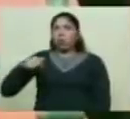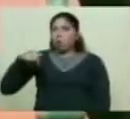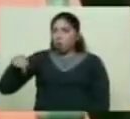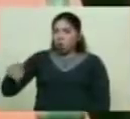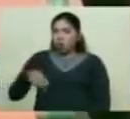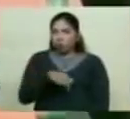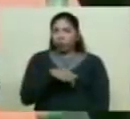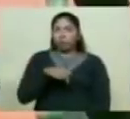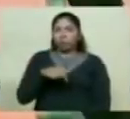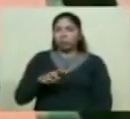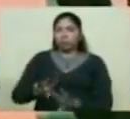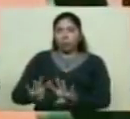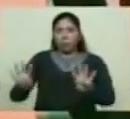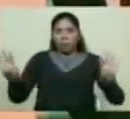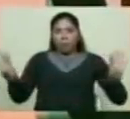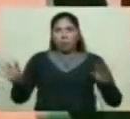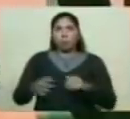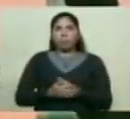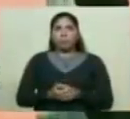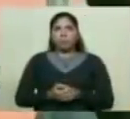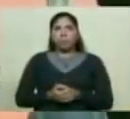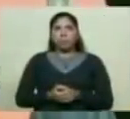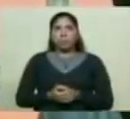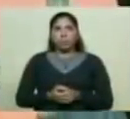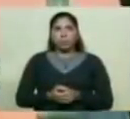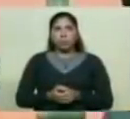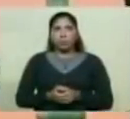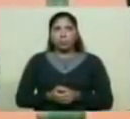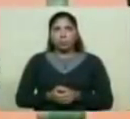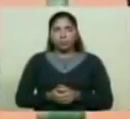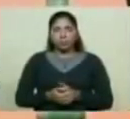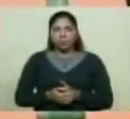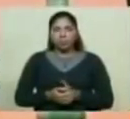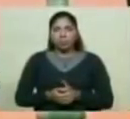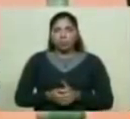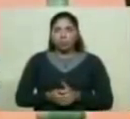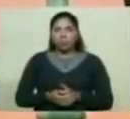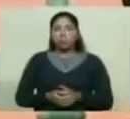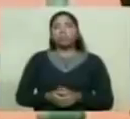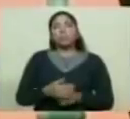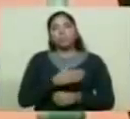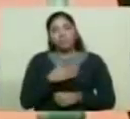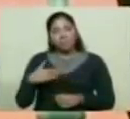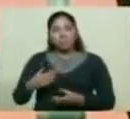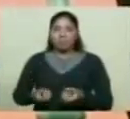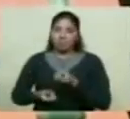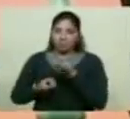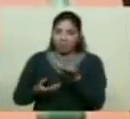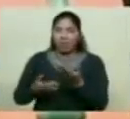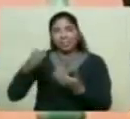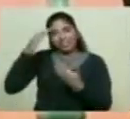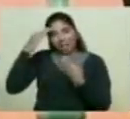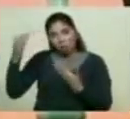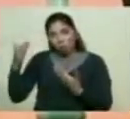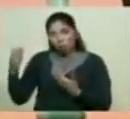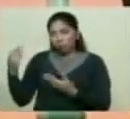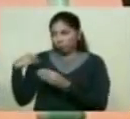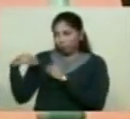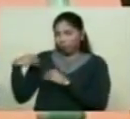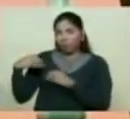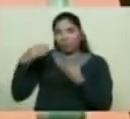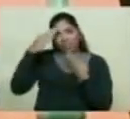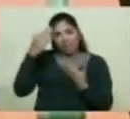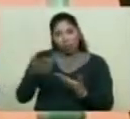el nombre del presidente nicolás maduro moros quiero transmitir su saludo su